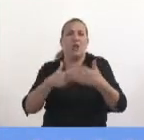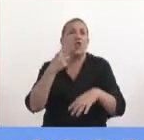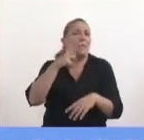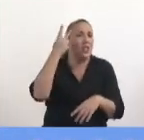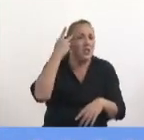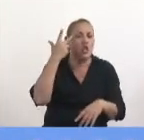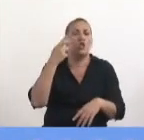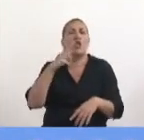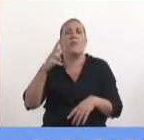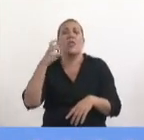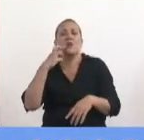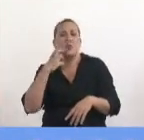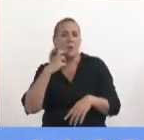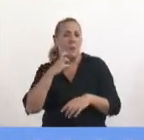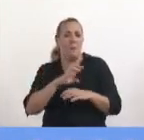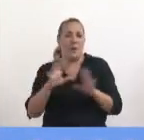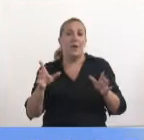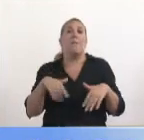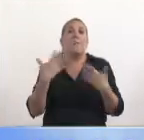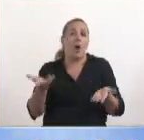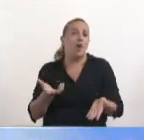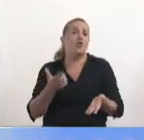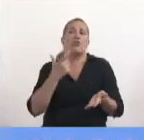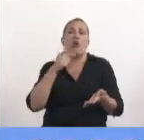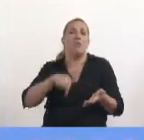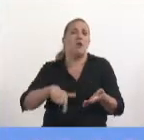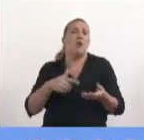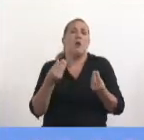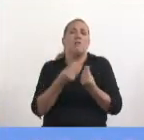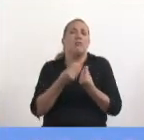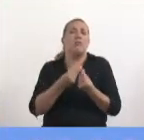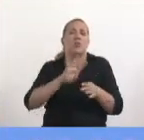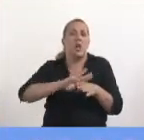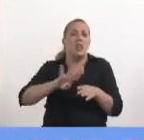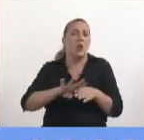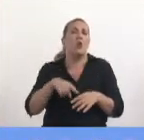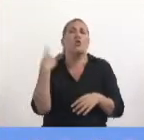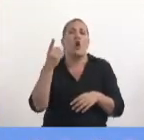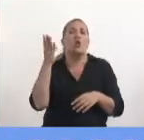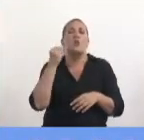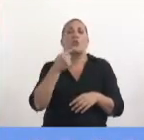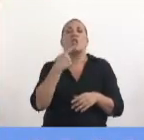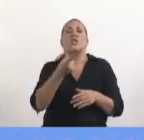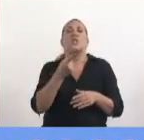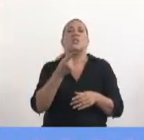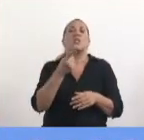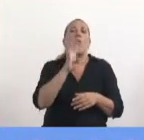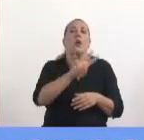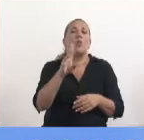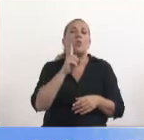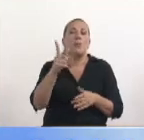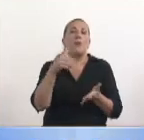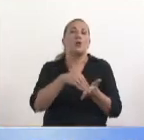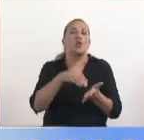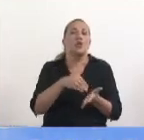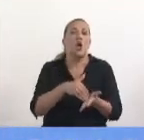19. Conclusión, el agujero fiscal fue tremendo, y bueno, todos escuchamos los 44 mil millones del Fondo Monetario y todas las